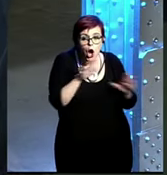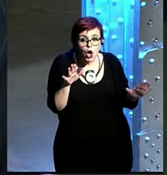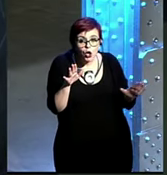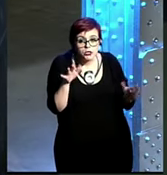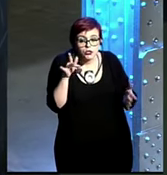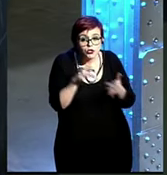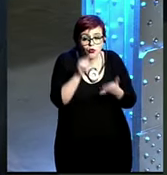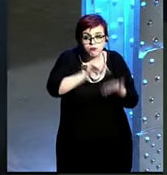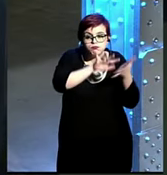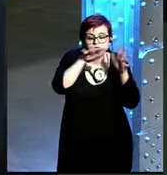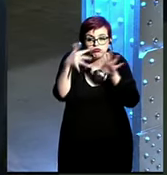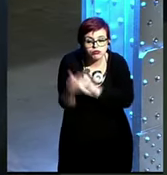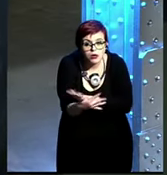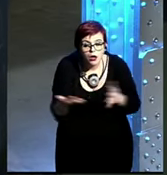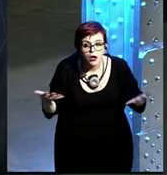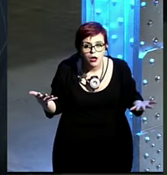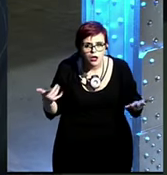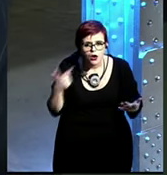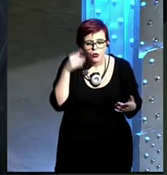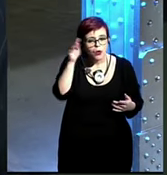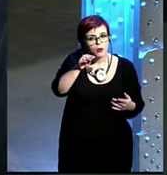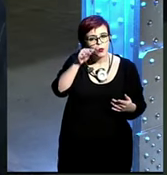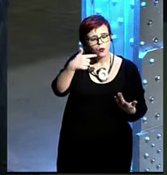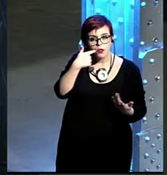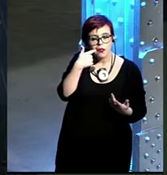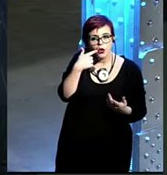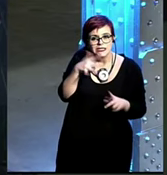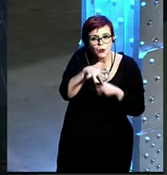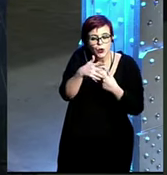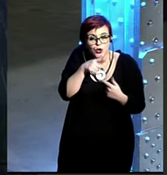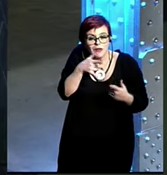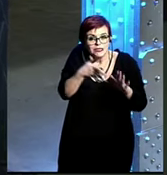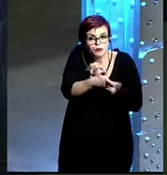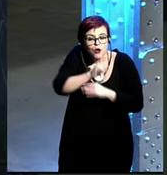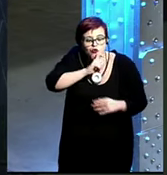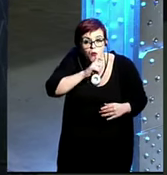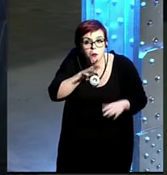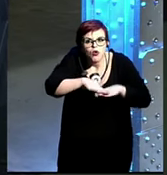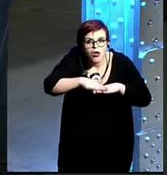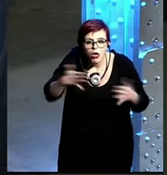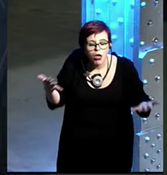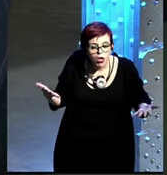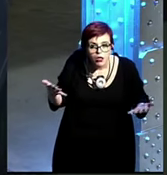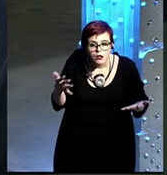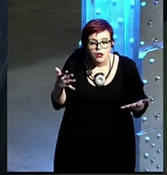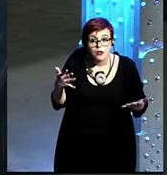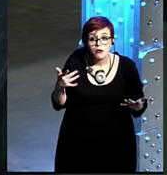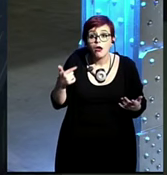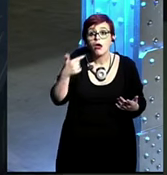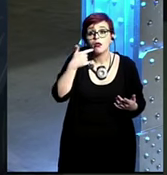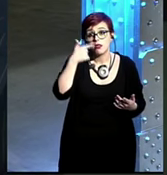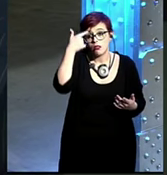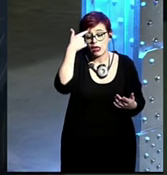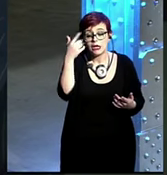había sido increíble. Y le dije, pero ¿y cómo describirías esto? ¿Cómo crees que ha pasado? Y dijo, en